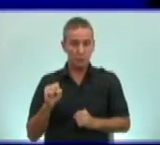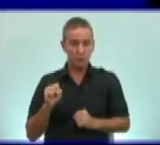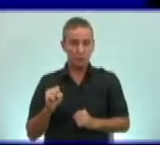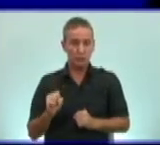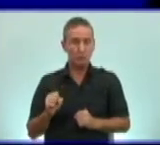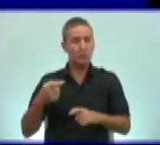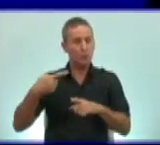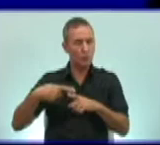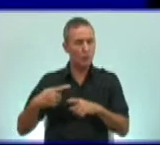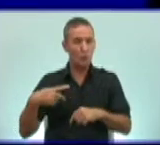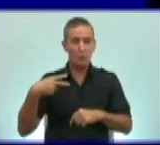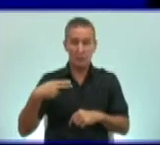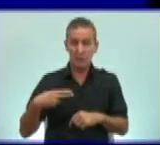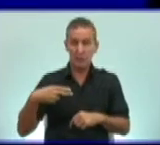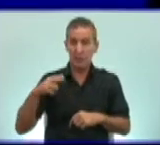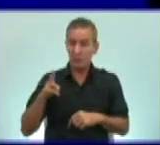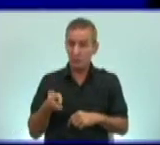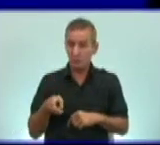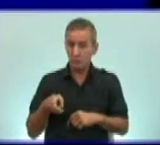hidróxido de potasio,